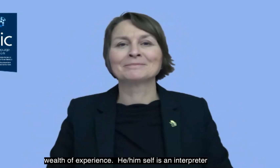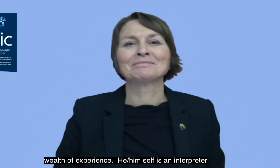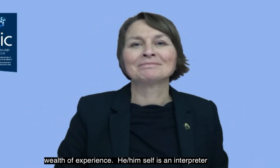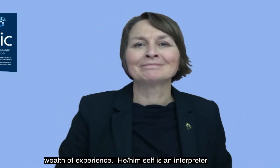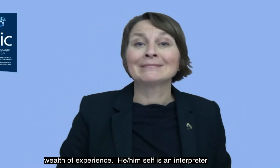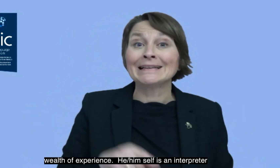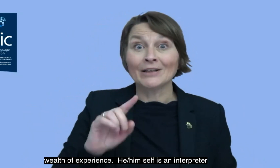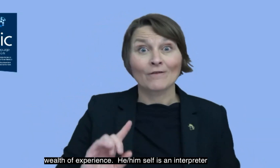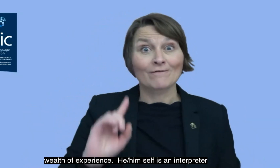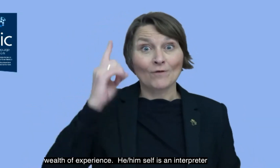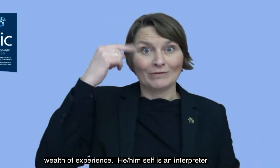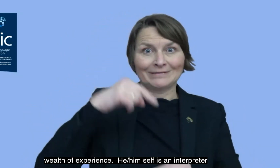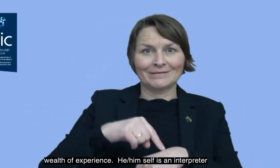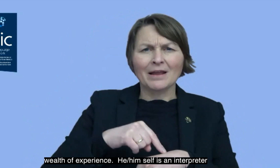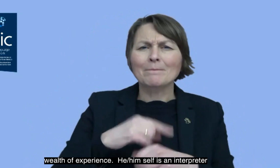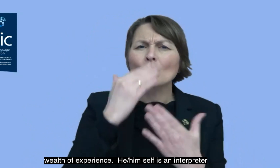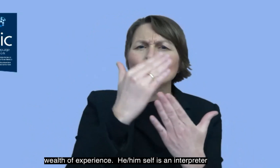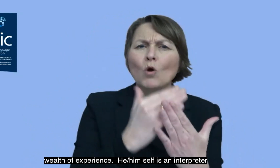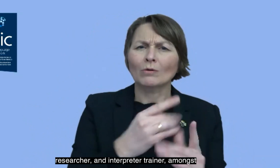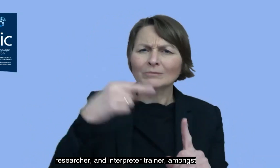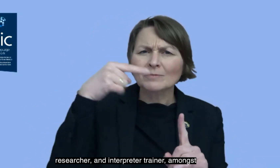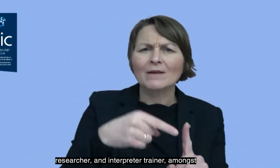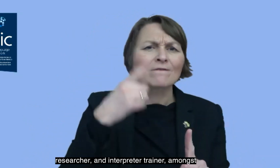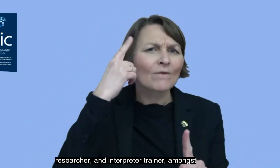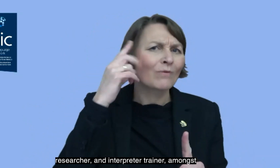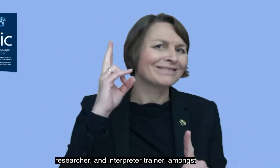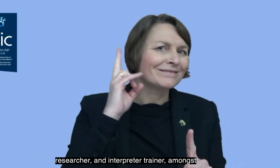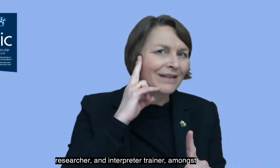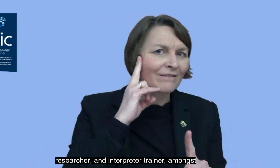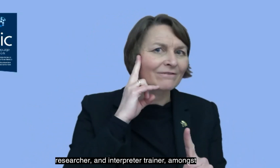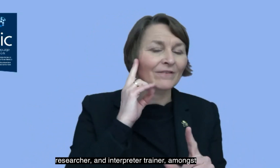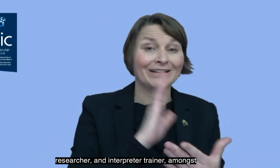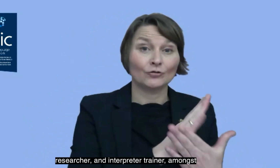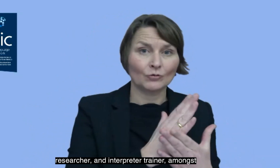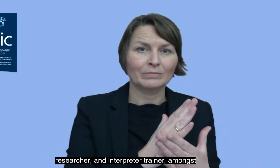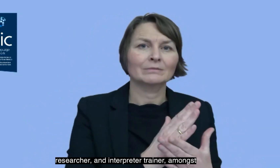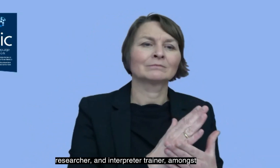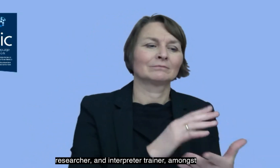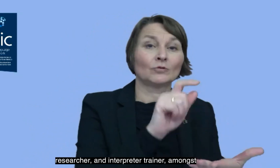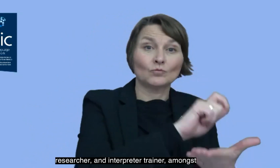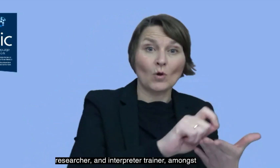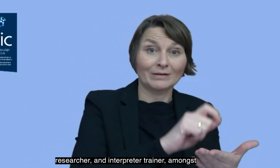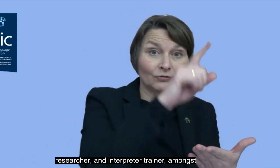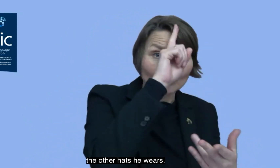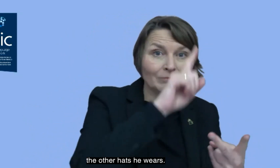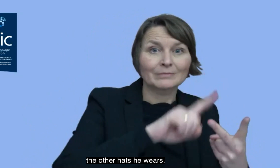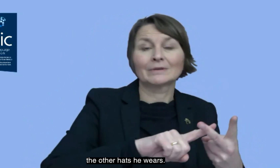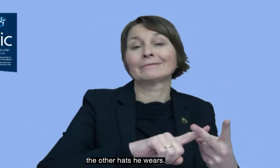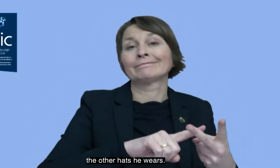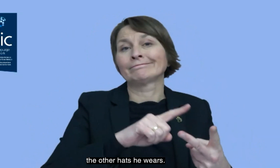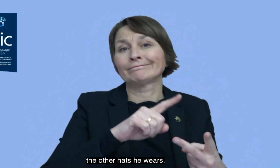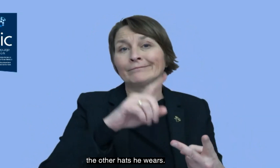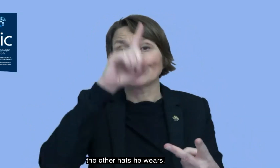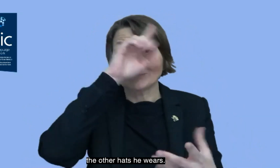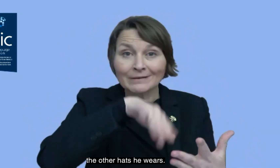es intérprete, investigador y formador de intérpretes, entre las muchas otras cosas que